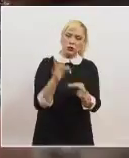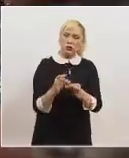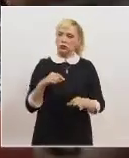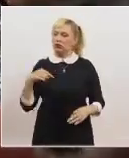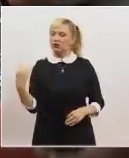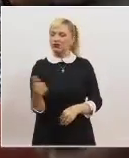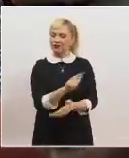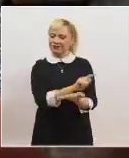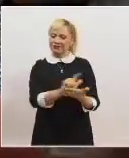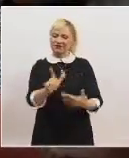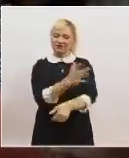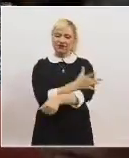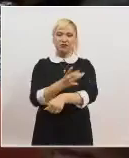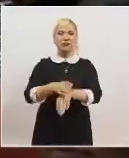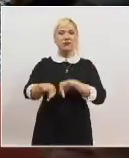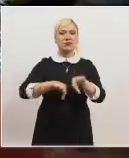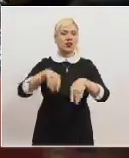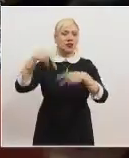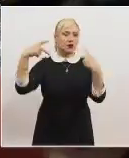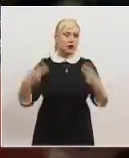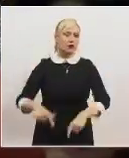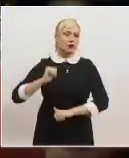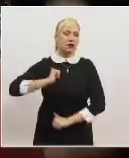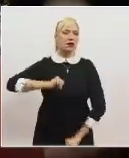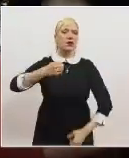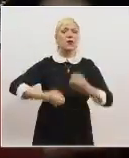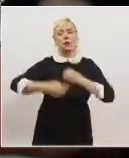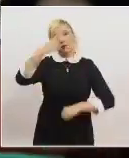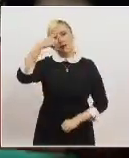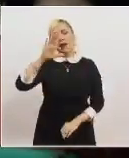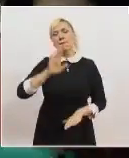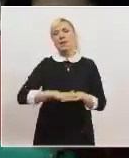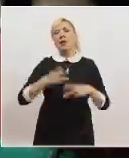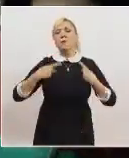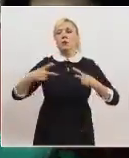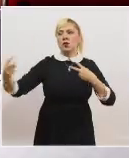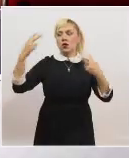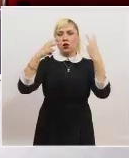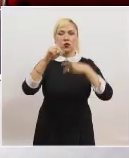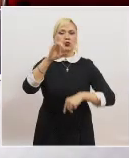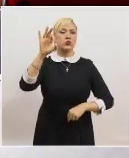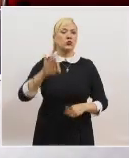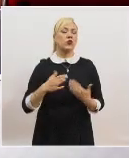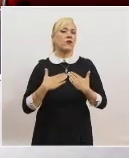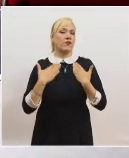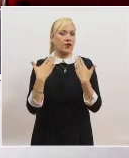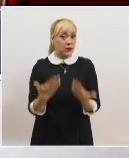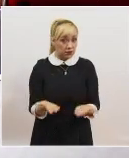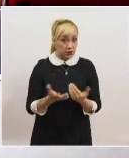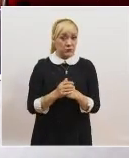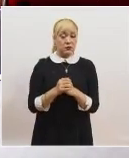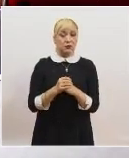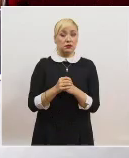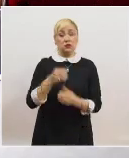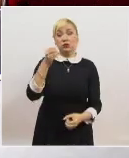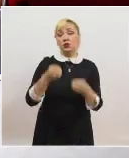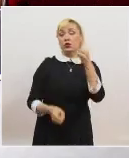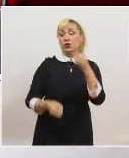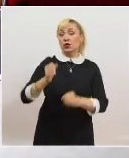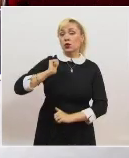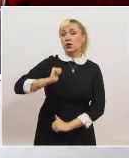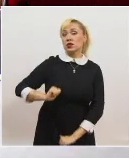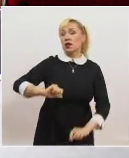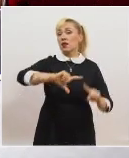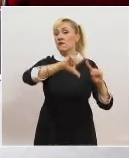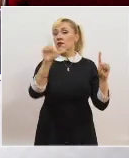el Poder Judicial de la Federación para abonar a la confianza de la ciudadanía. El Poder Judicial de la